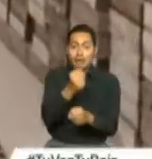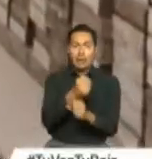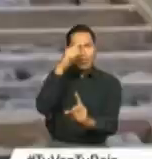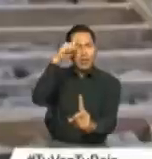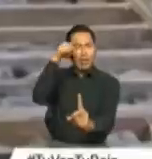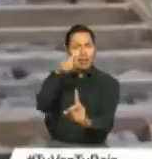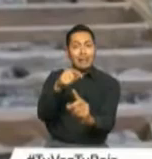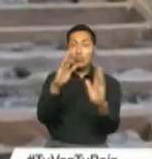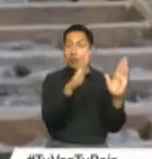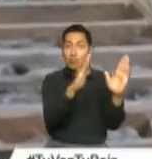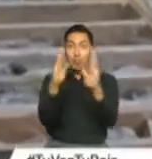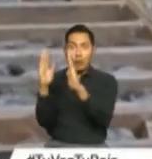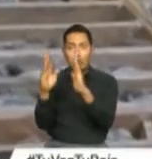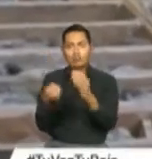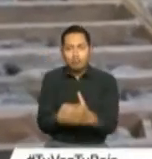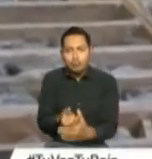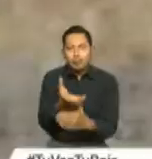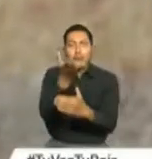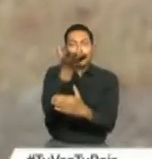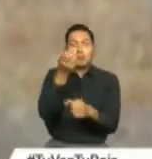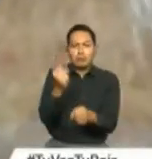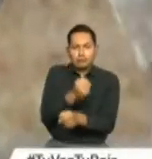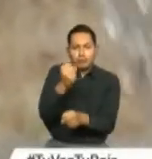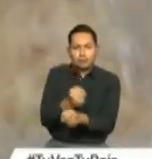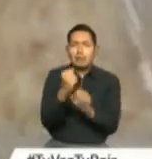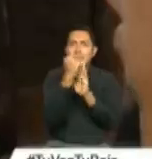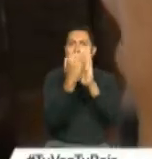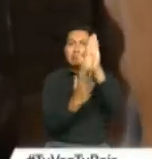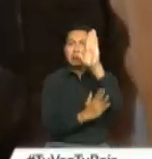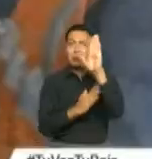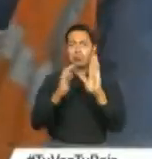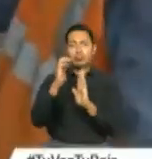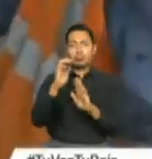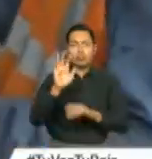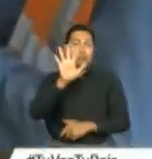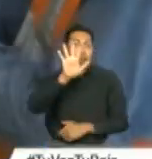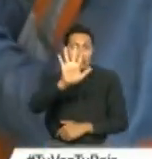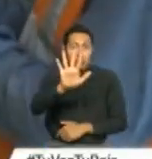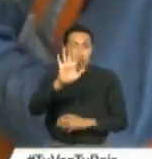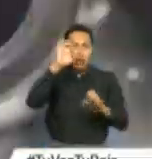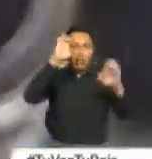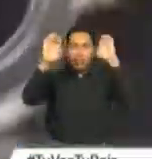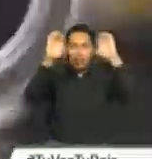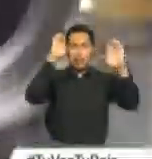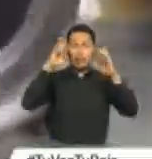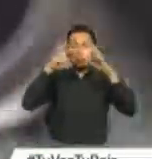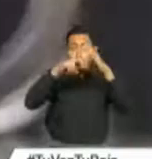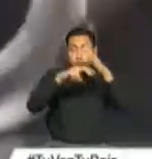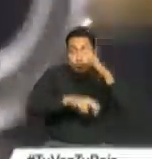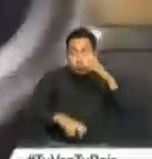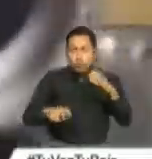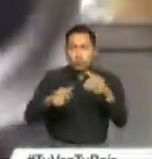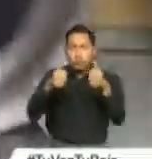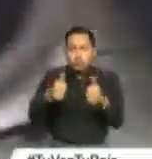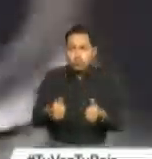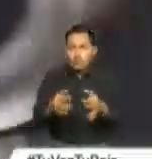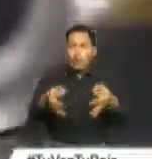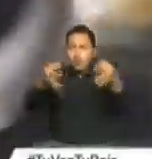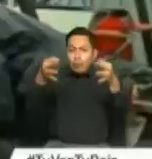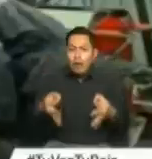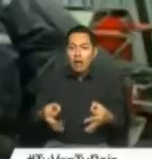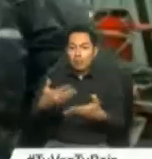indirecto se crearán con la operación de 5 proyectos estratégicos y la formalización de minería artesanal y pequeña